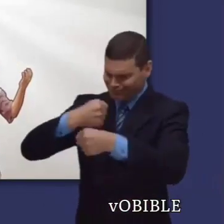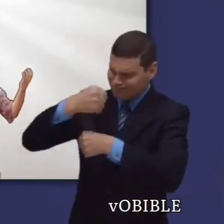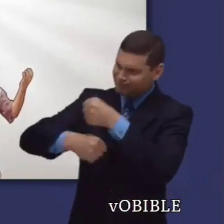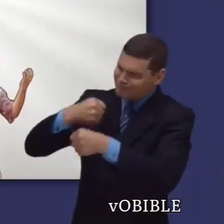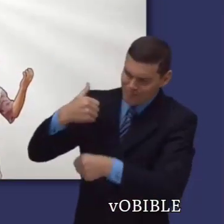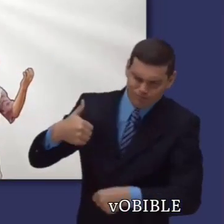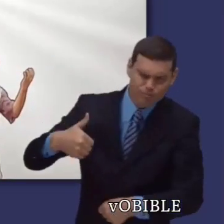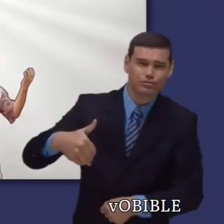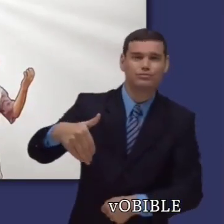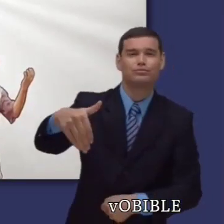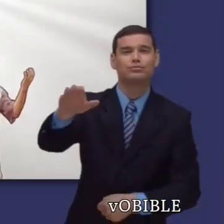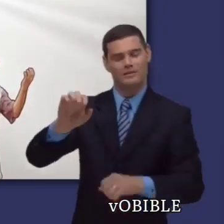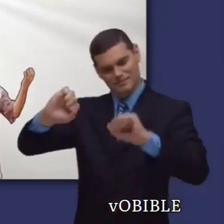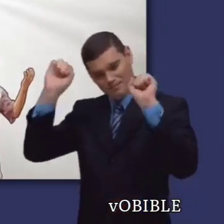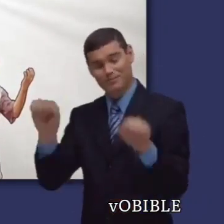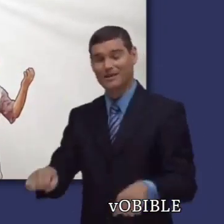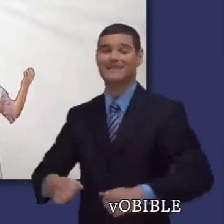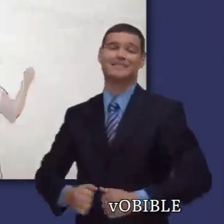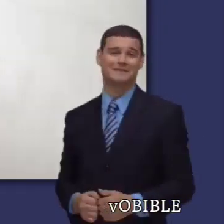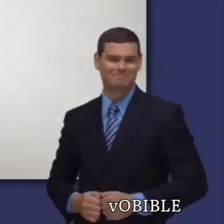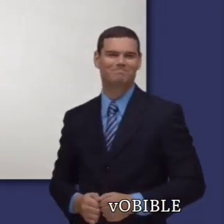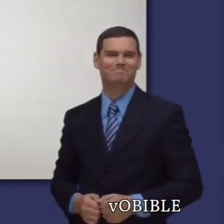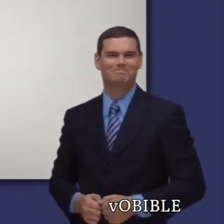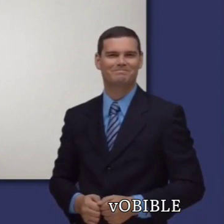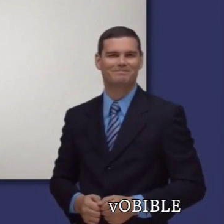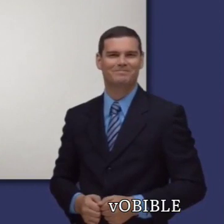para tener una relación personal y eterna con Dios.